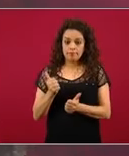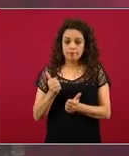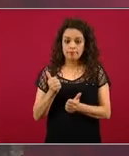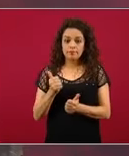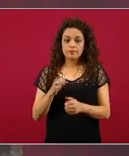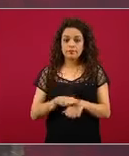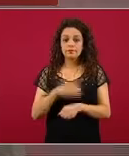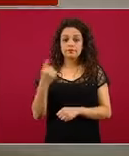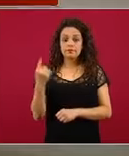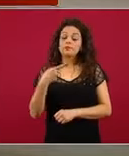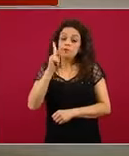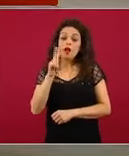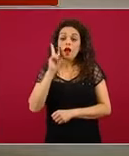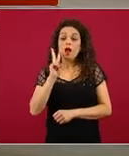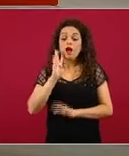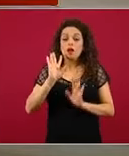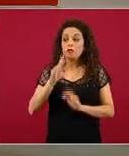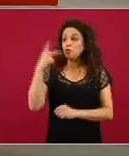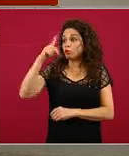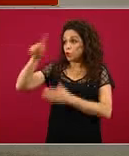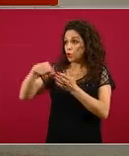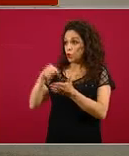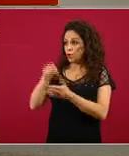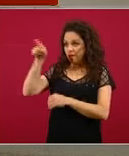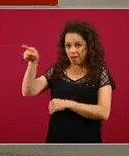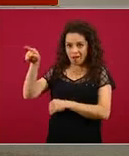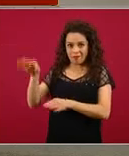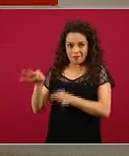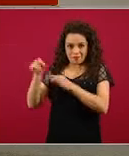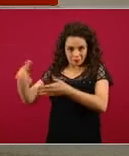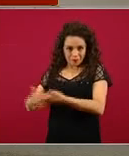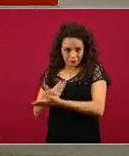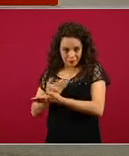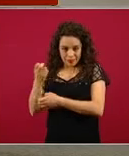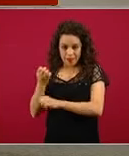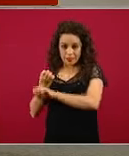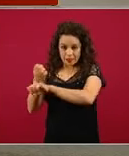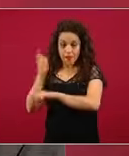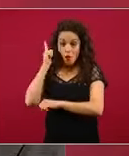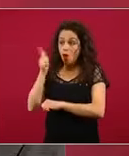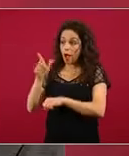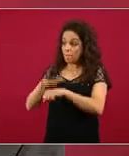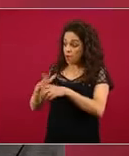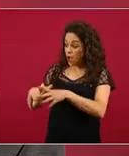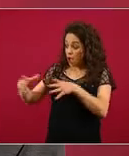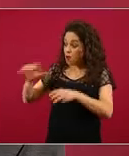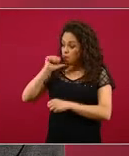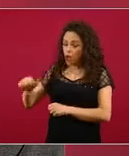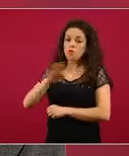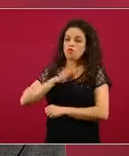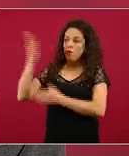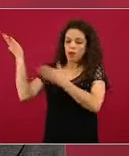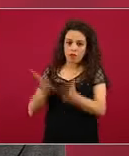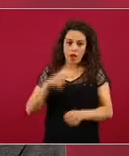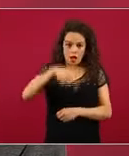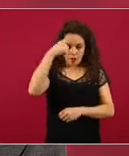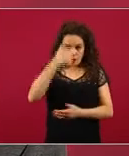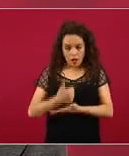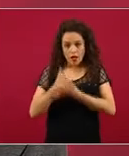la epidemia en sus sitios de origen. Y esto lo vamos a seguir haciendo hasta alcanzar esta meta de 9.600